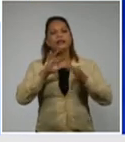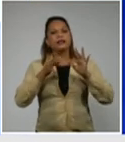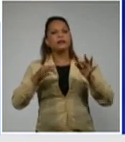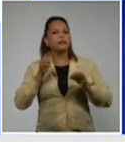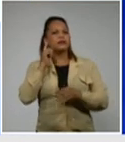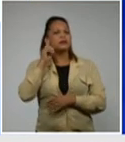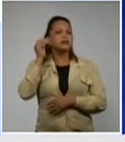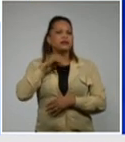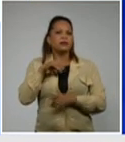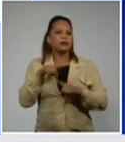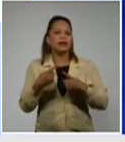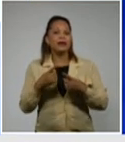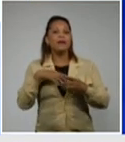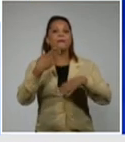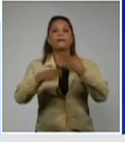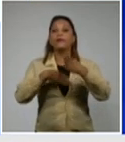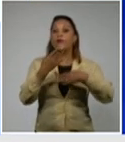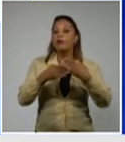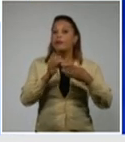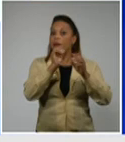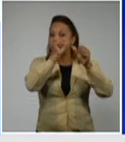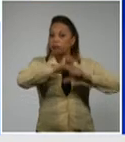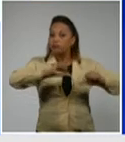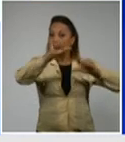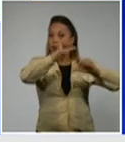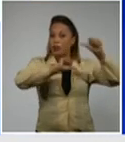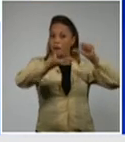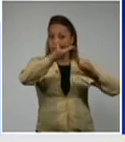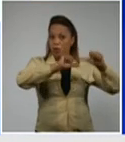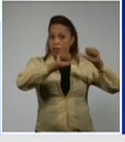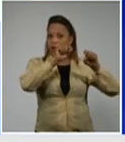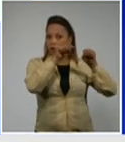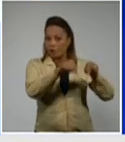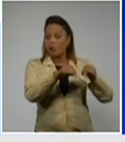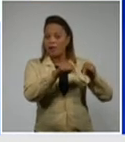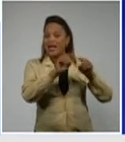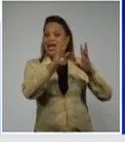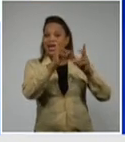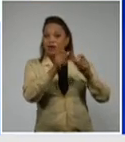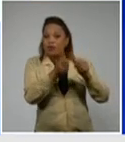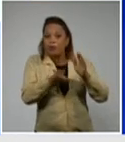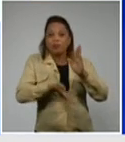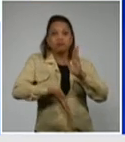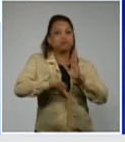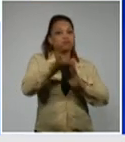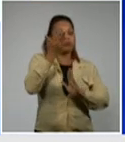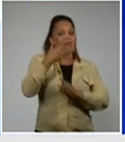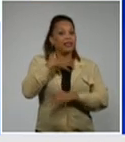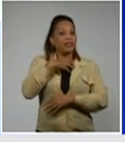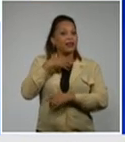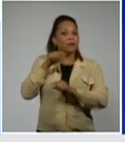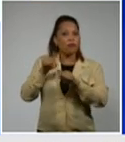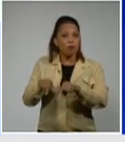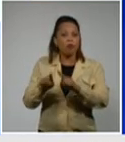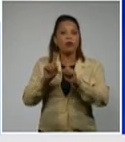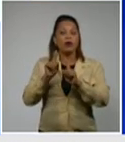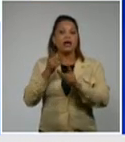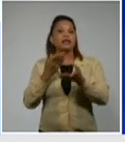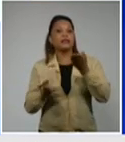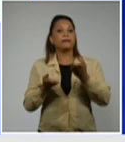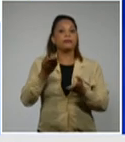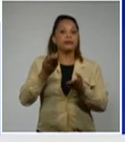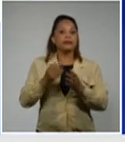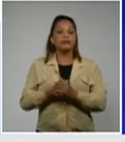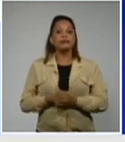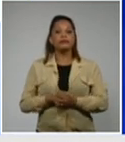una problemática con el laboratorio y este incremento que hemos tenido, independientemente de que tiene